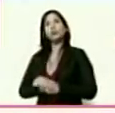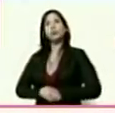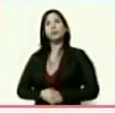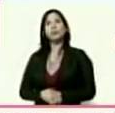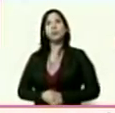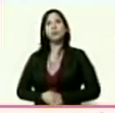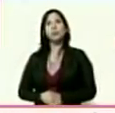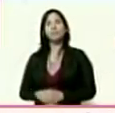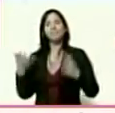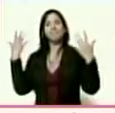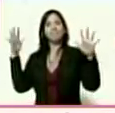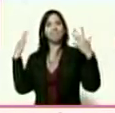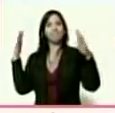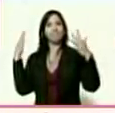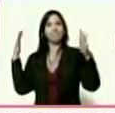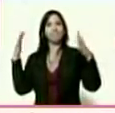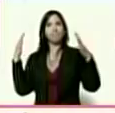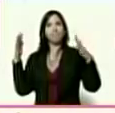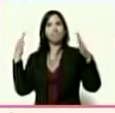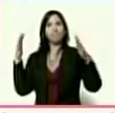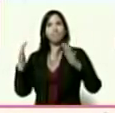Chávez.